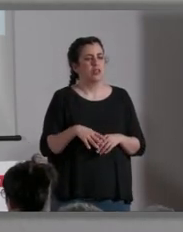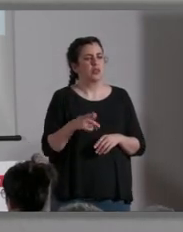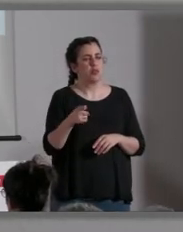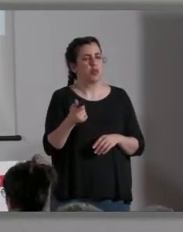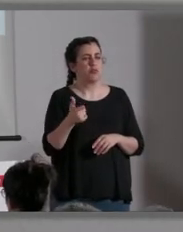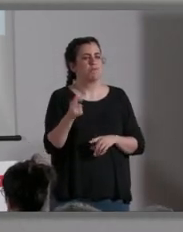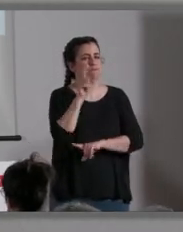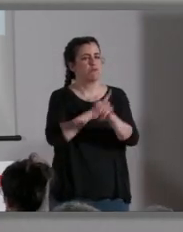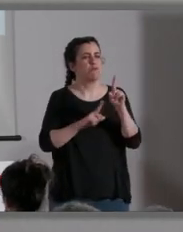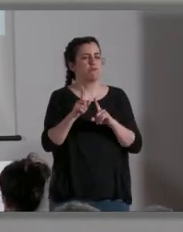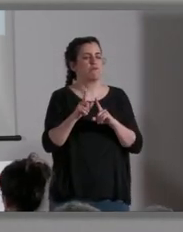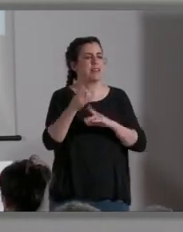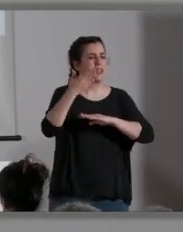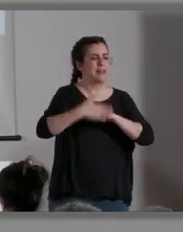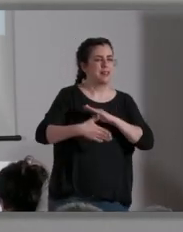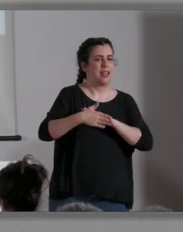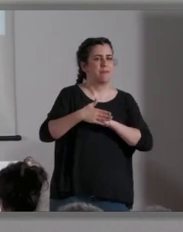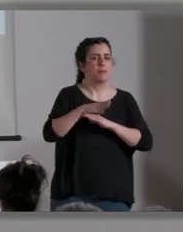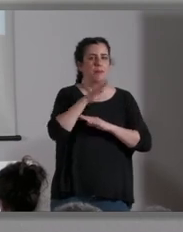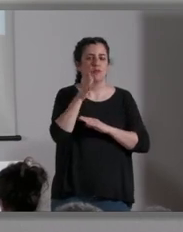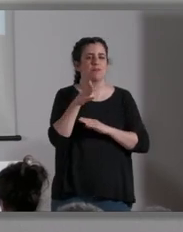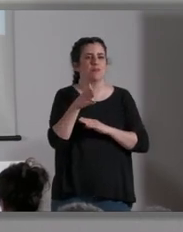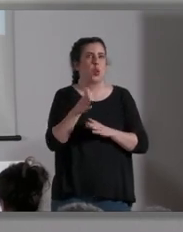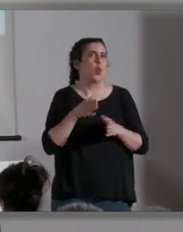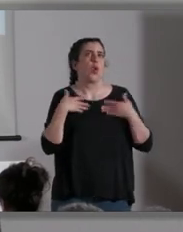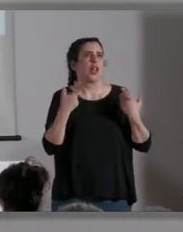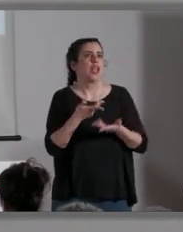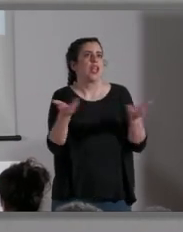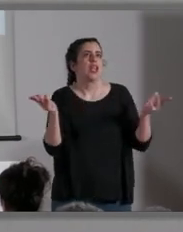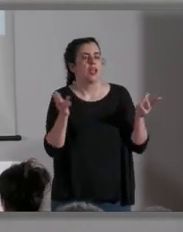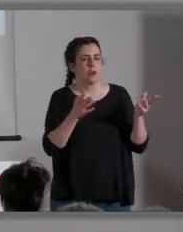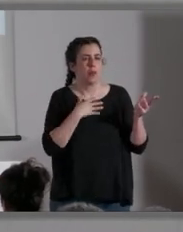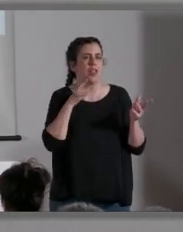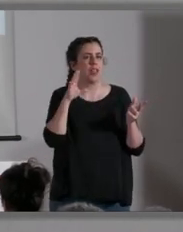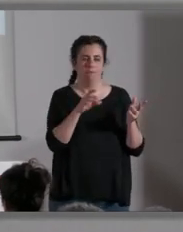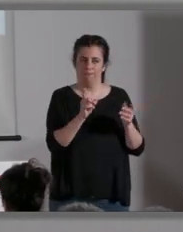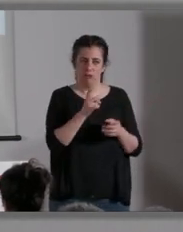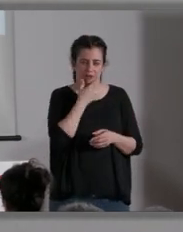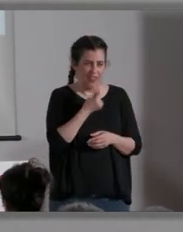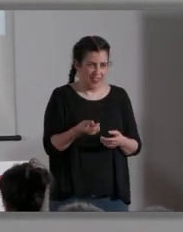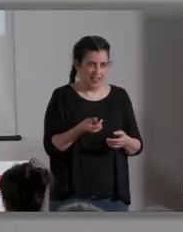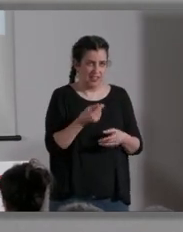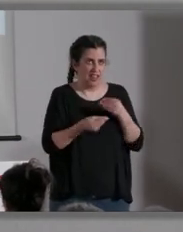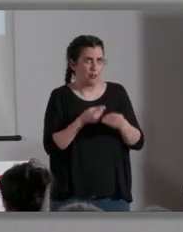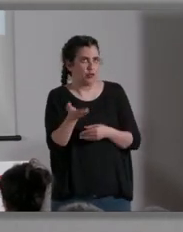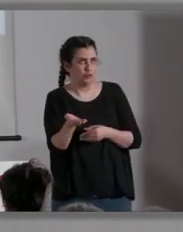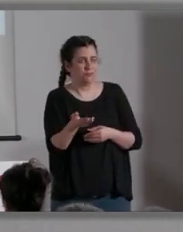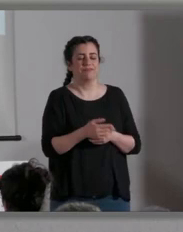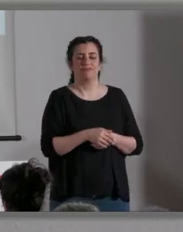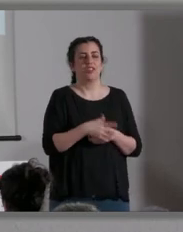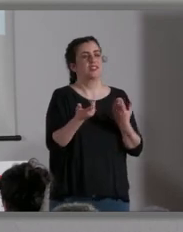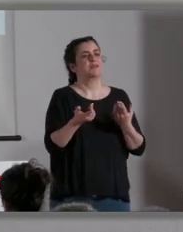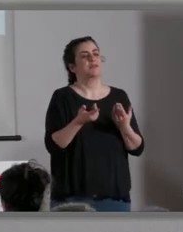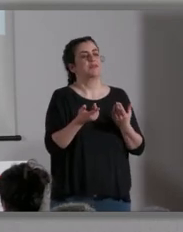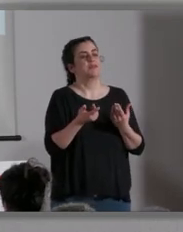porque a la hora de hacer cualquier cosa con estas viviendas, pues no es nada fácil. Salimos del proceso participativo